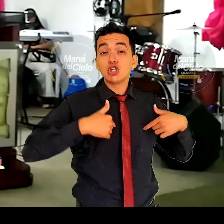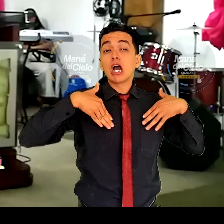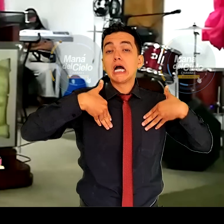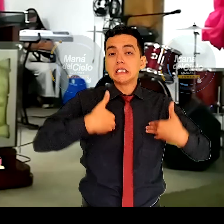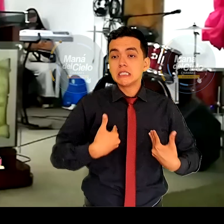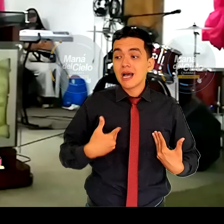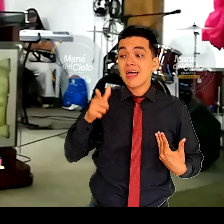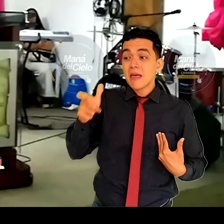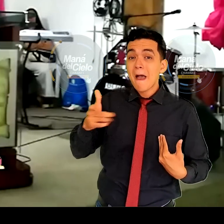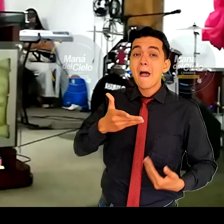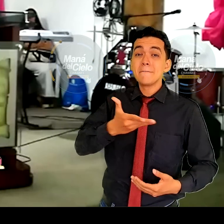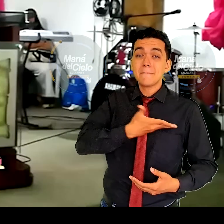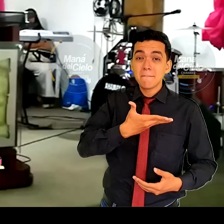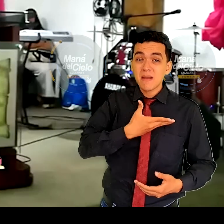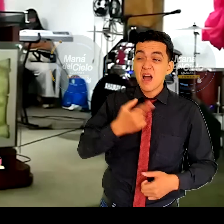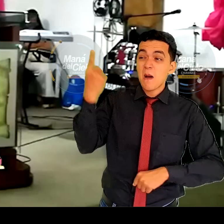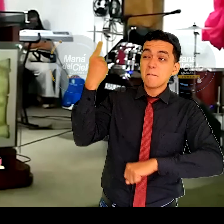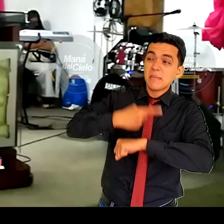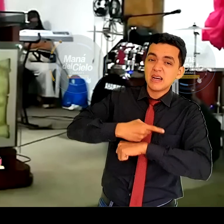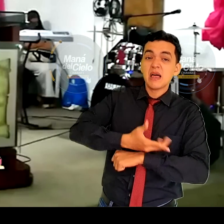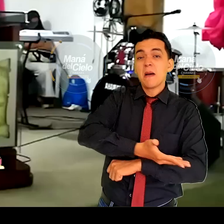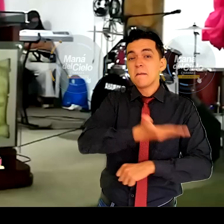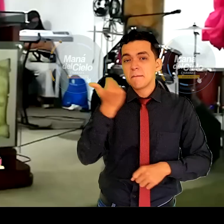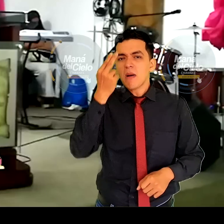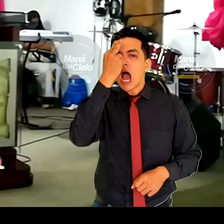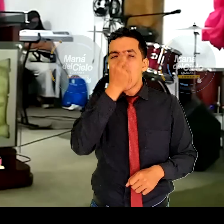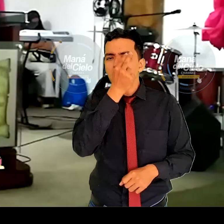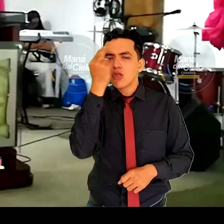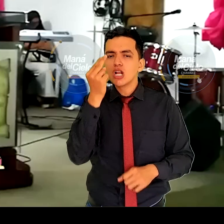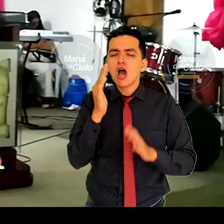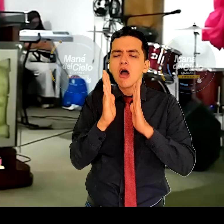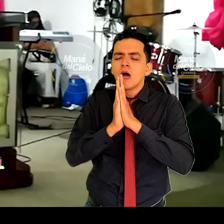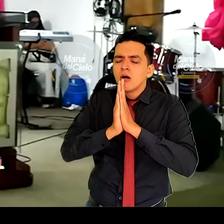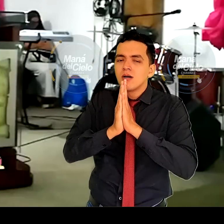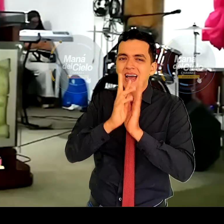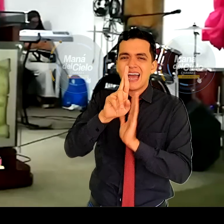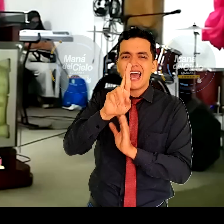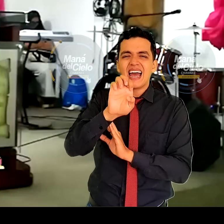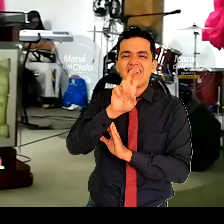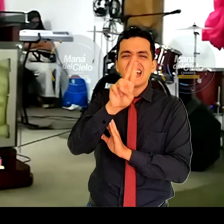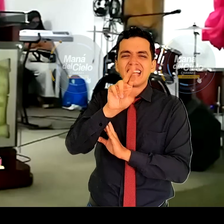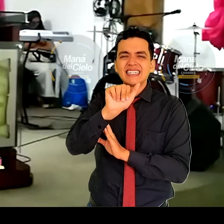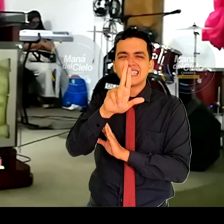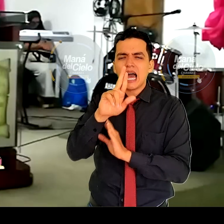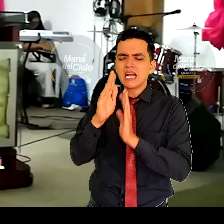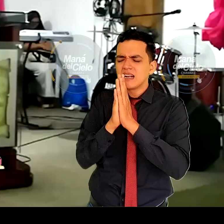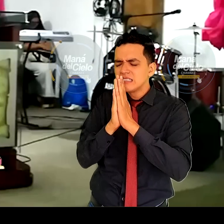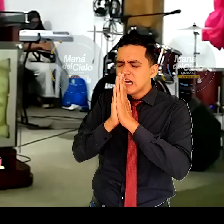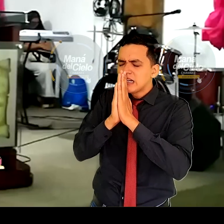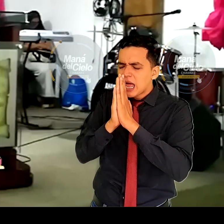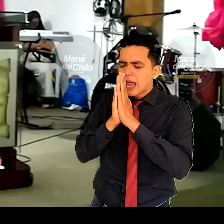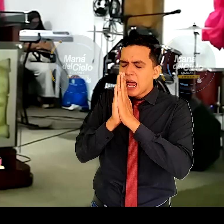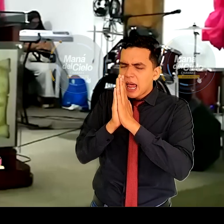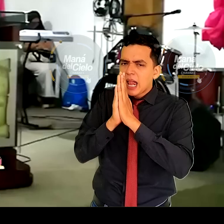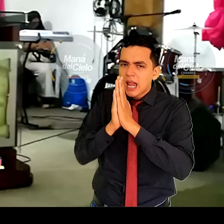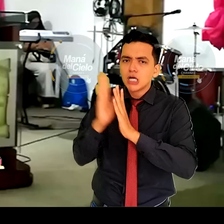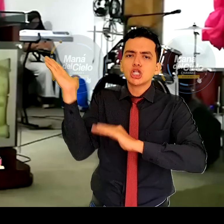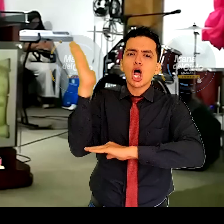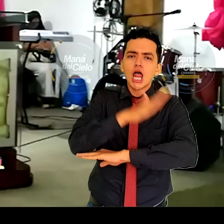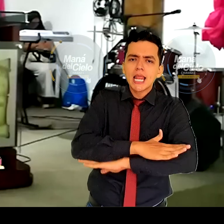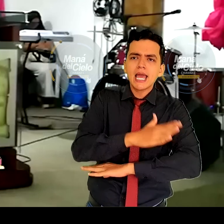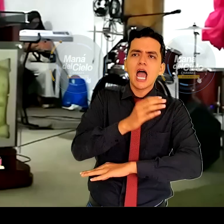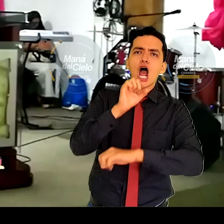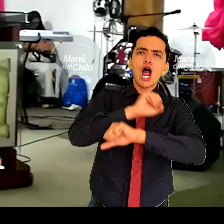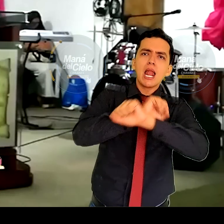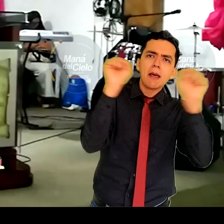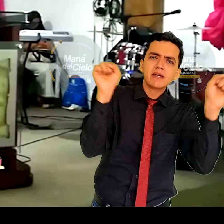es una muchachita de 12, de 13 años, rezando en la mañana, rezando en la noche. Cuando iba el día domingo a la